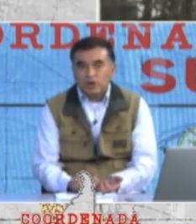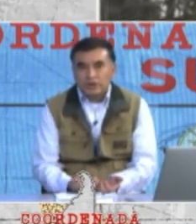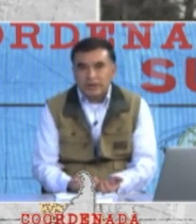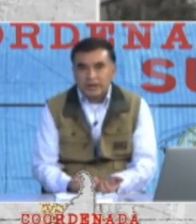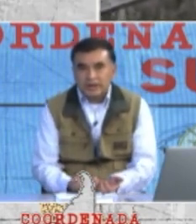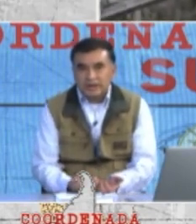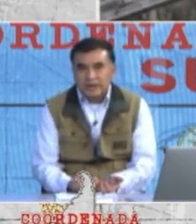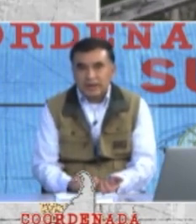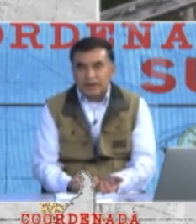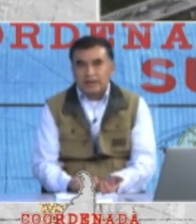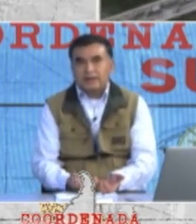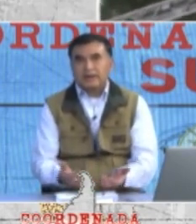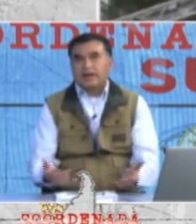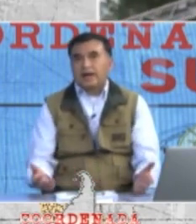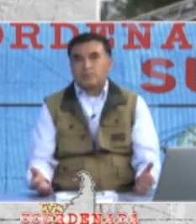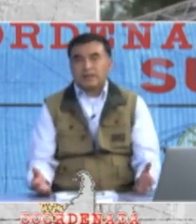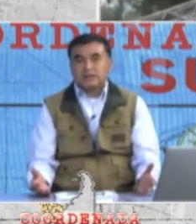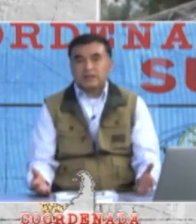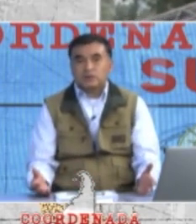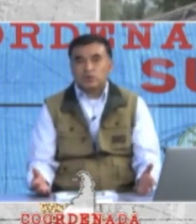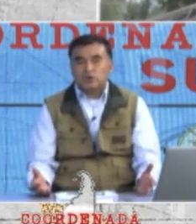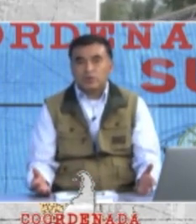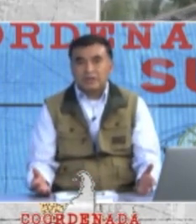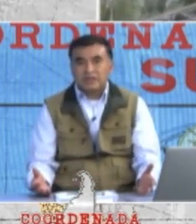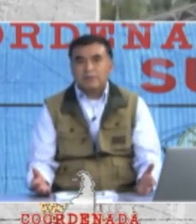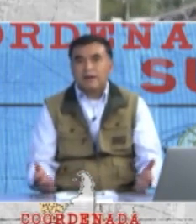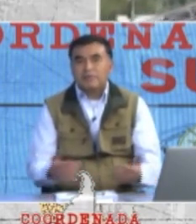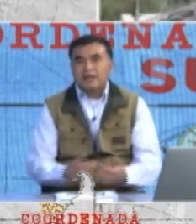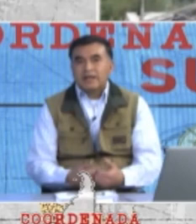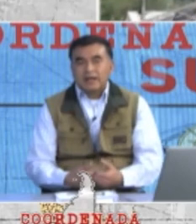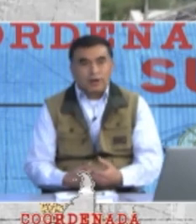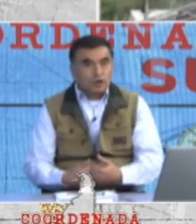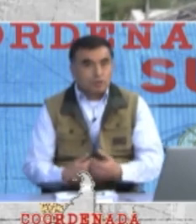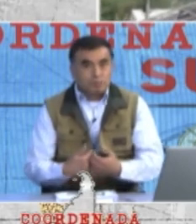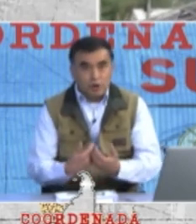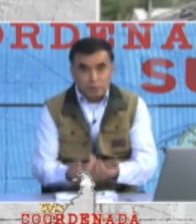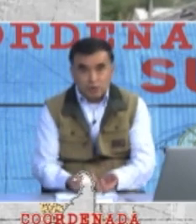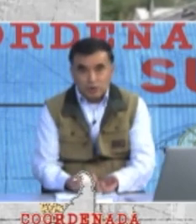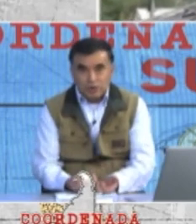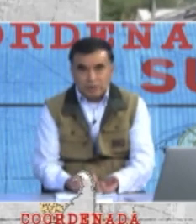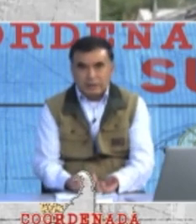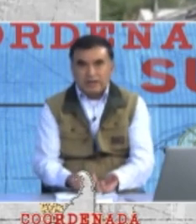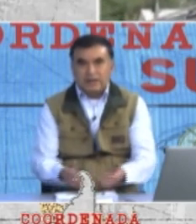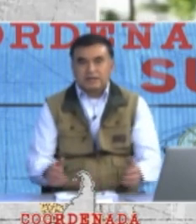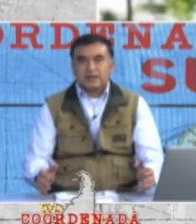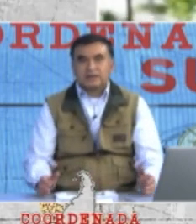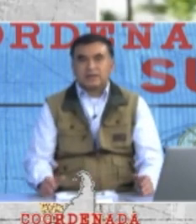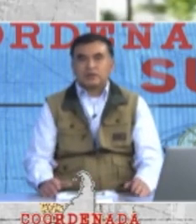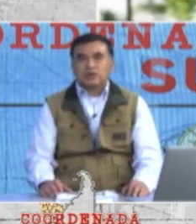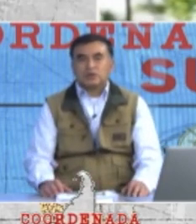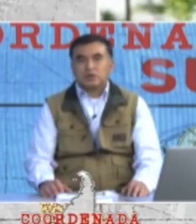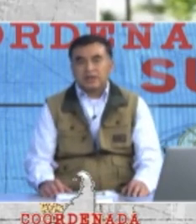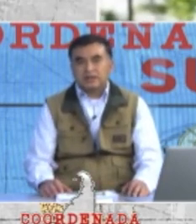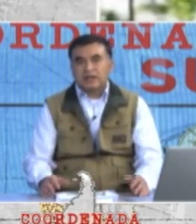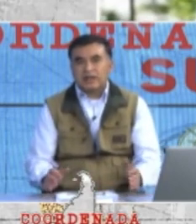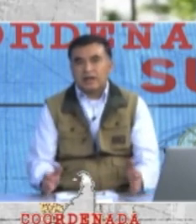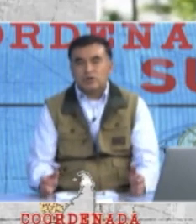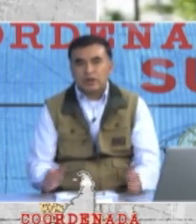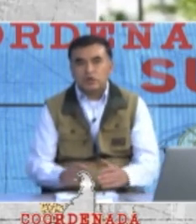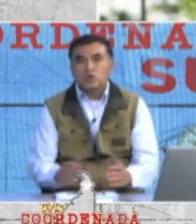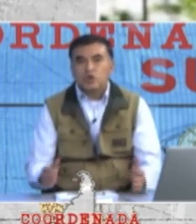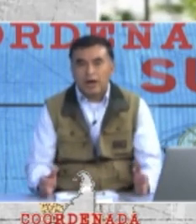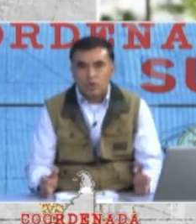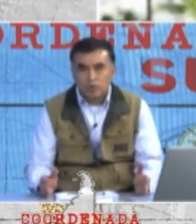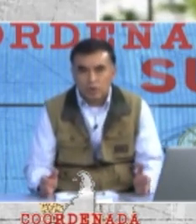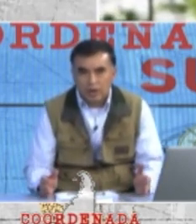acusándolo de tener armas de destrucción masiva. Los propios especialistas de Naciones Unidas declararon